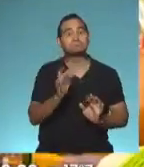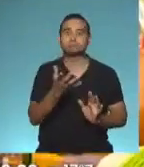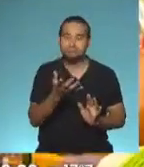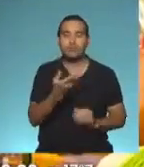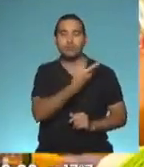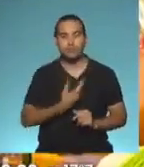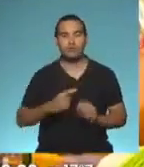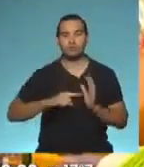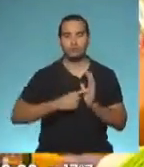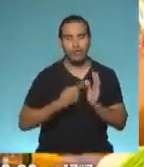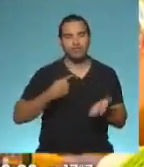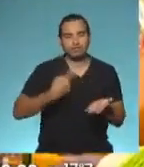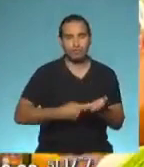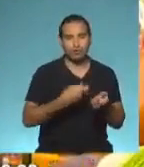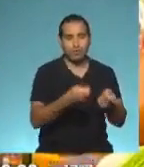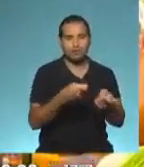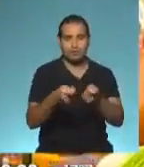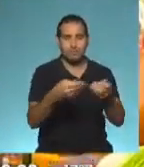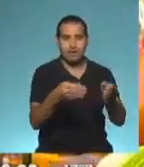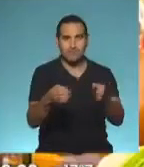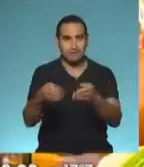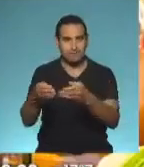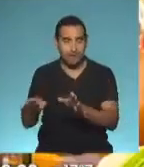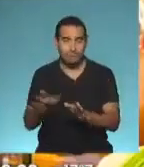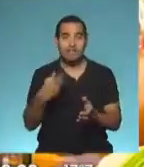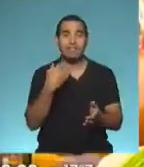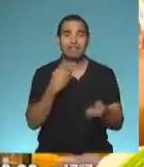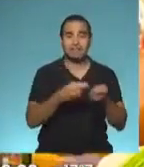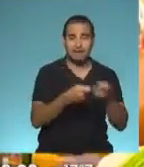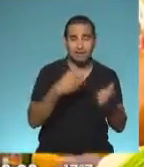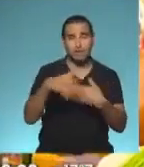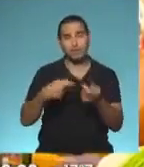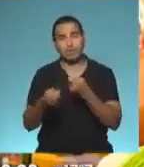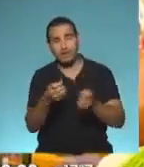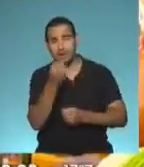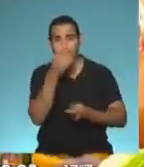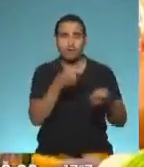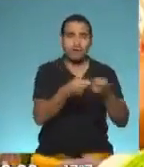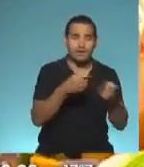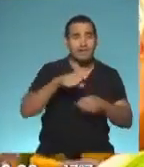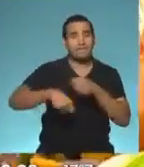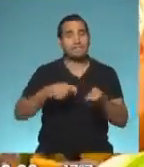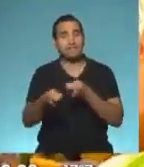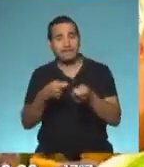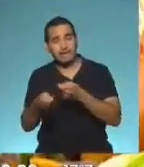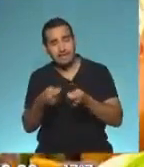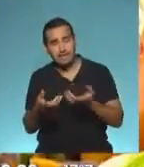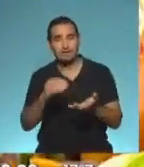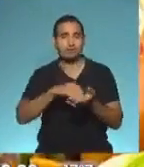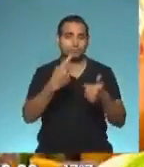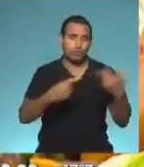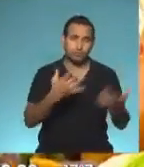reabrir algunos locales comerciales por ejemplo librería juguetería florerías bicicleterías artículos de